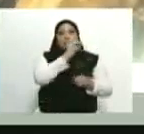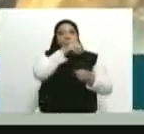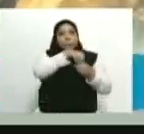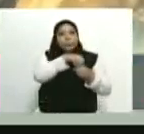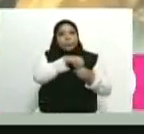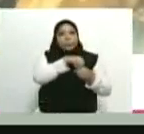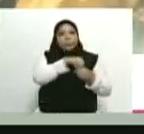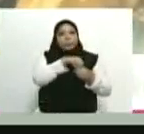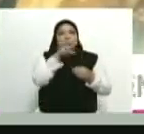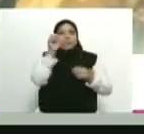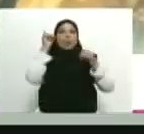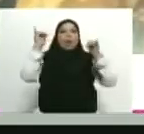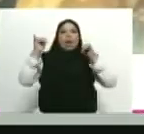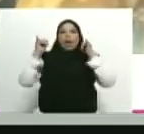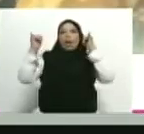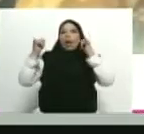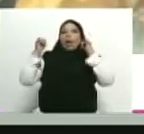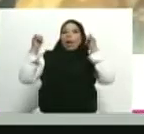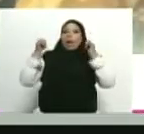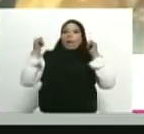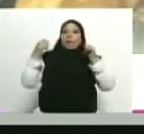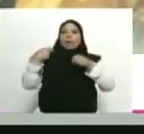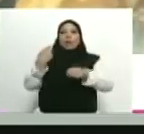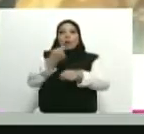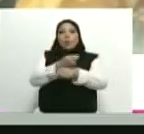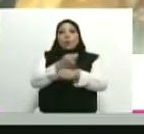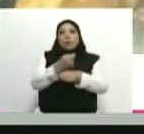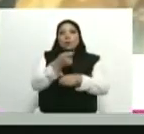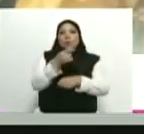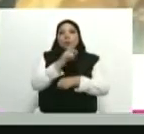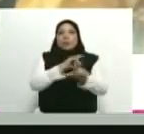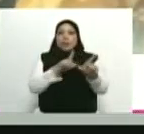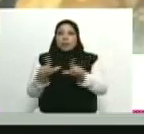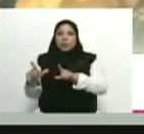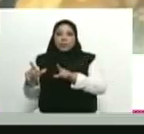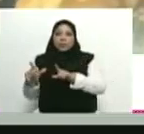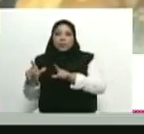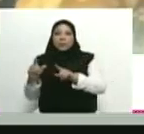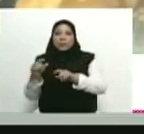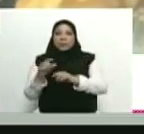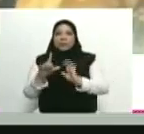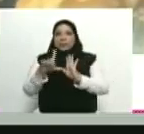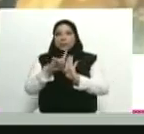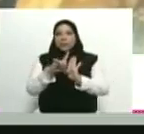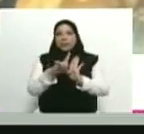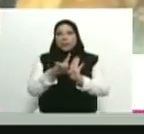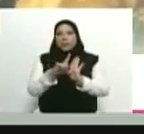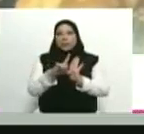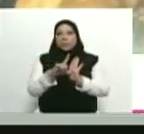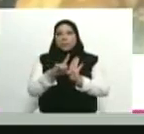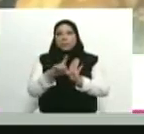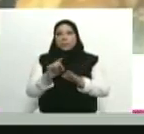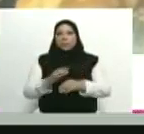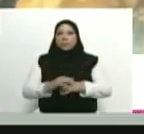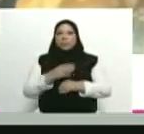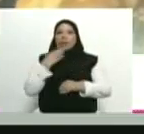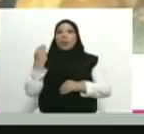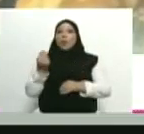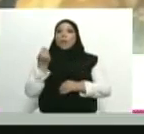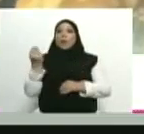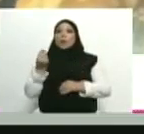entre las rumbas de los bachilleres, ¿ah? Y la